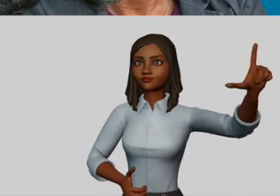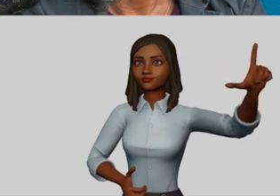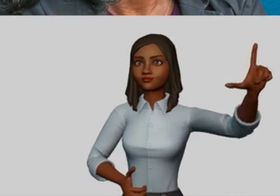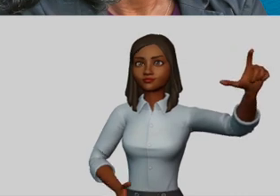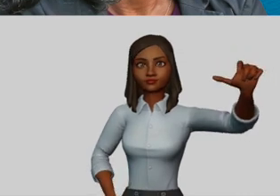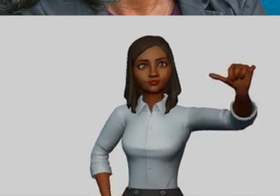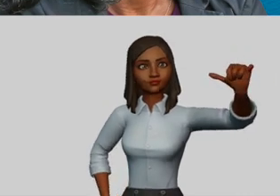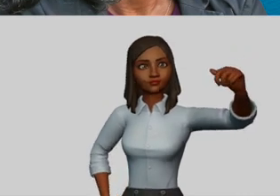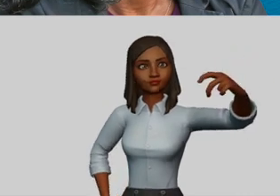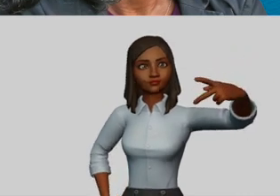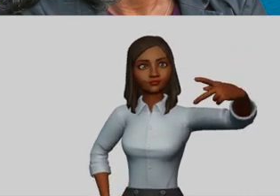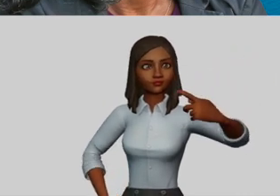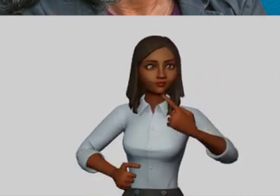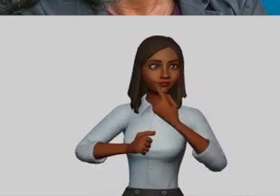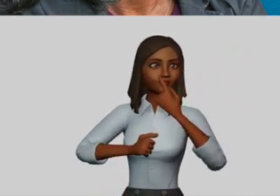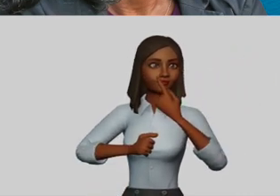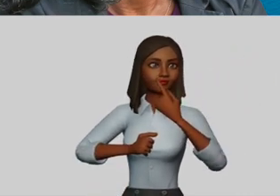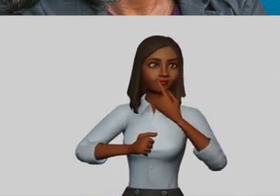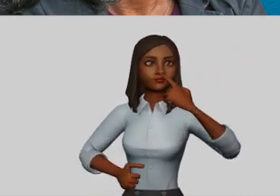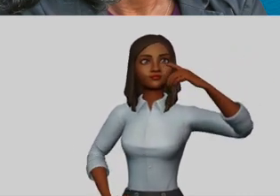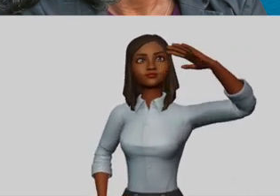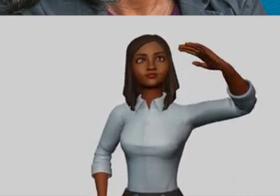Primera palabra que aprendiste en lengua de señas.